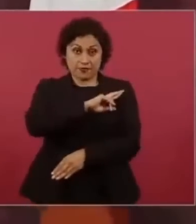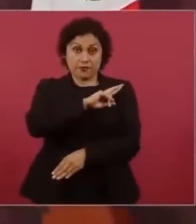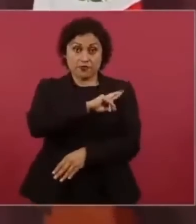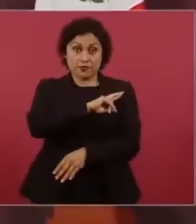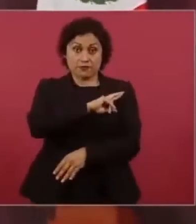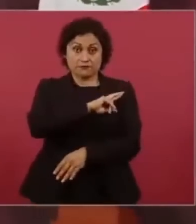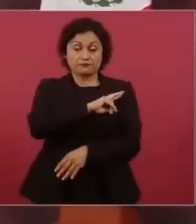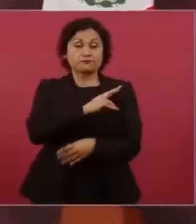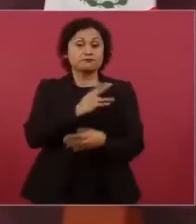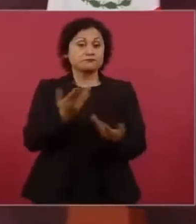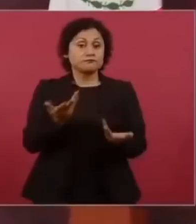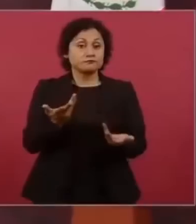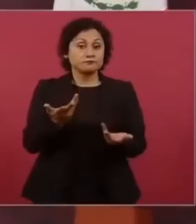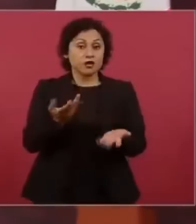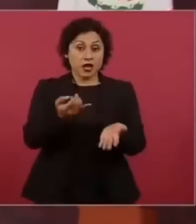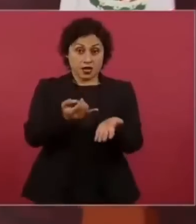cobran los impuestos.